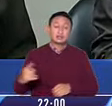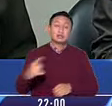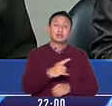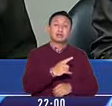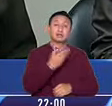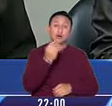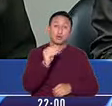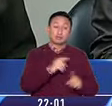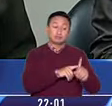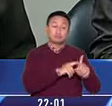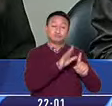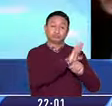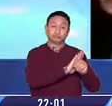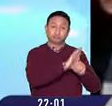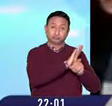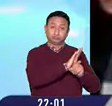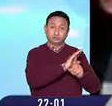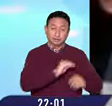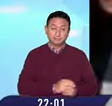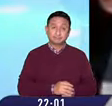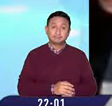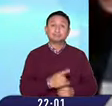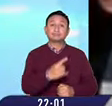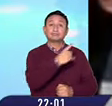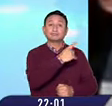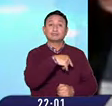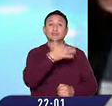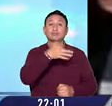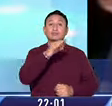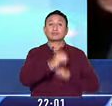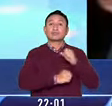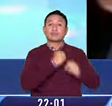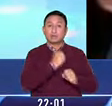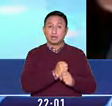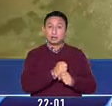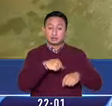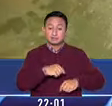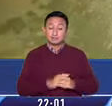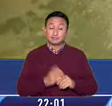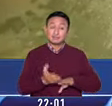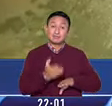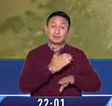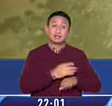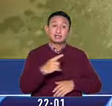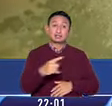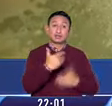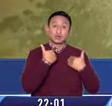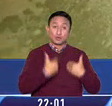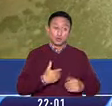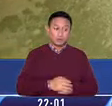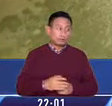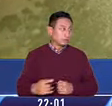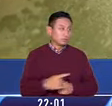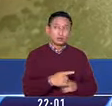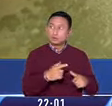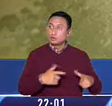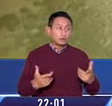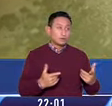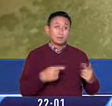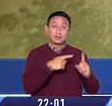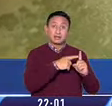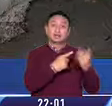abusar de su familiar. El presunto asesino de 19 años habría intentado sepultar el cuerpo de la víctima de 13 años